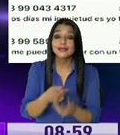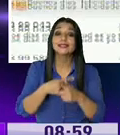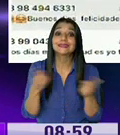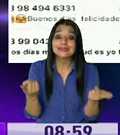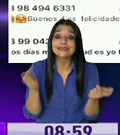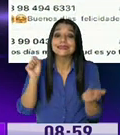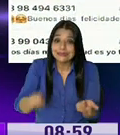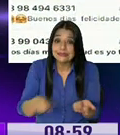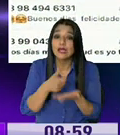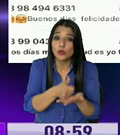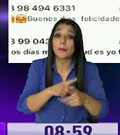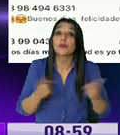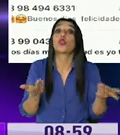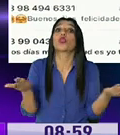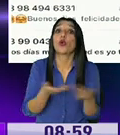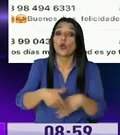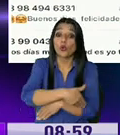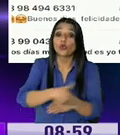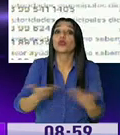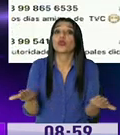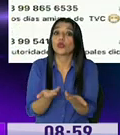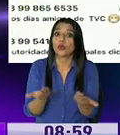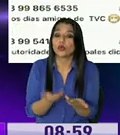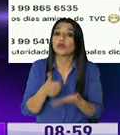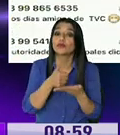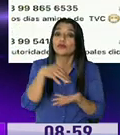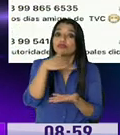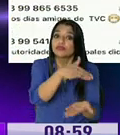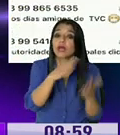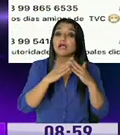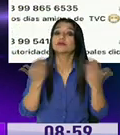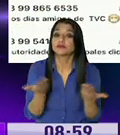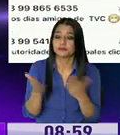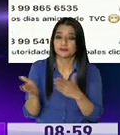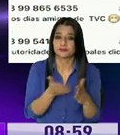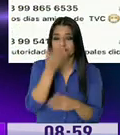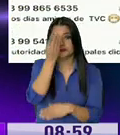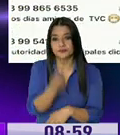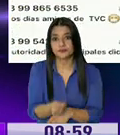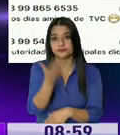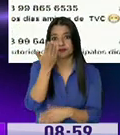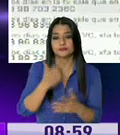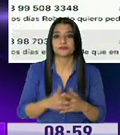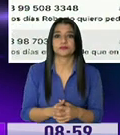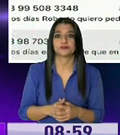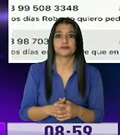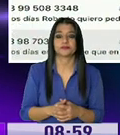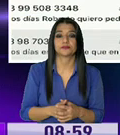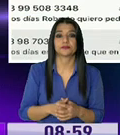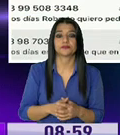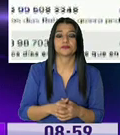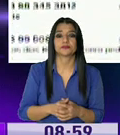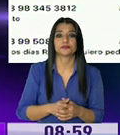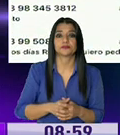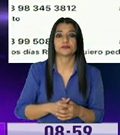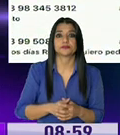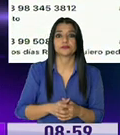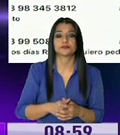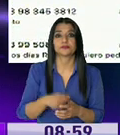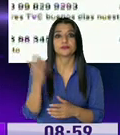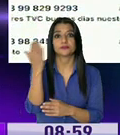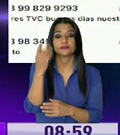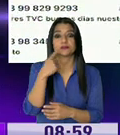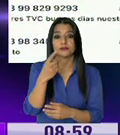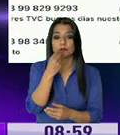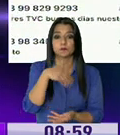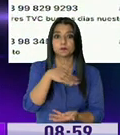dónde? Porque si no, ¿cómo ayudamos? ¿Dirección? ¿Cómo llegamos? Exacto. Buen día. En la TV sale que en las escuelas dan kit de